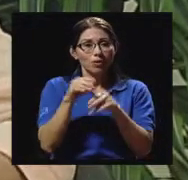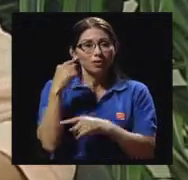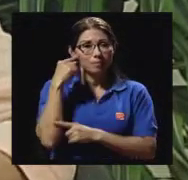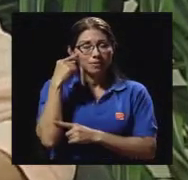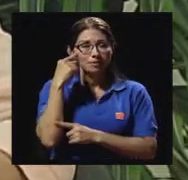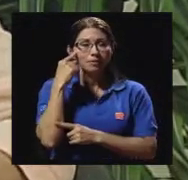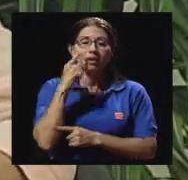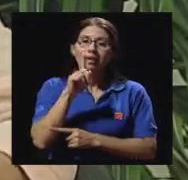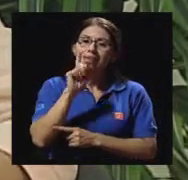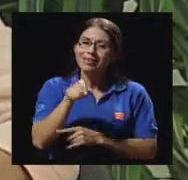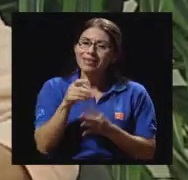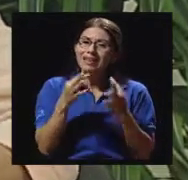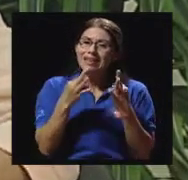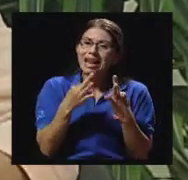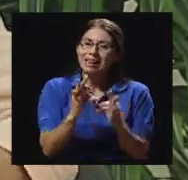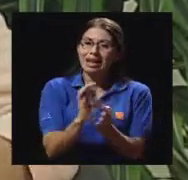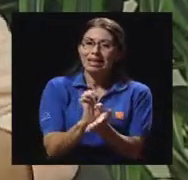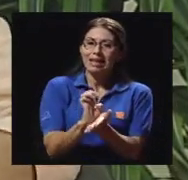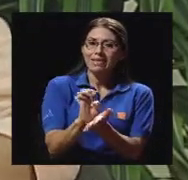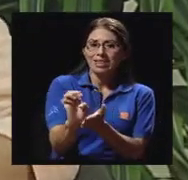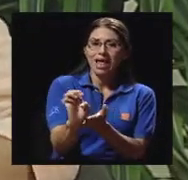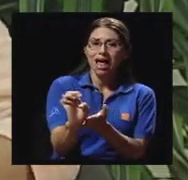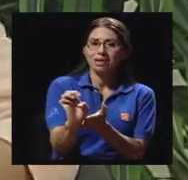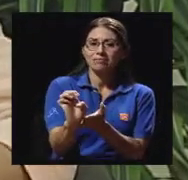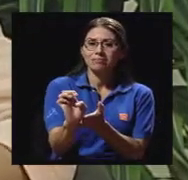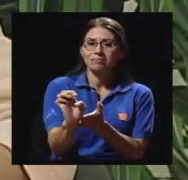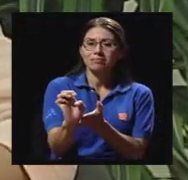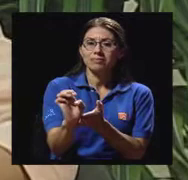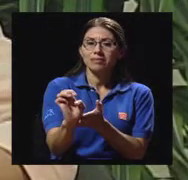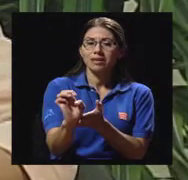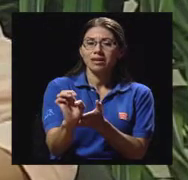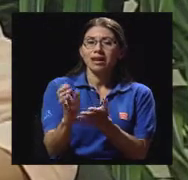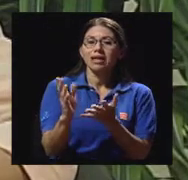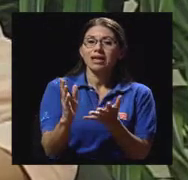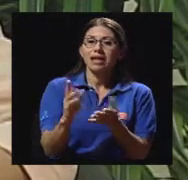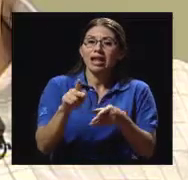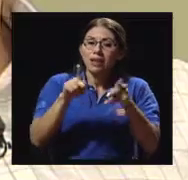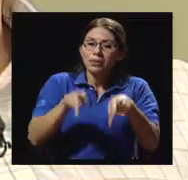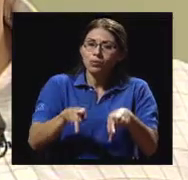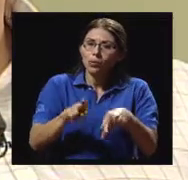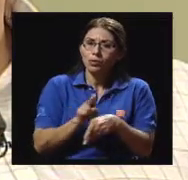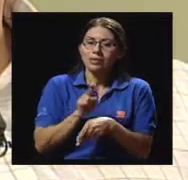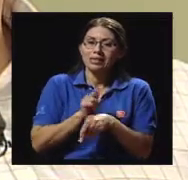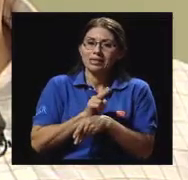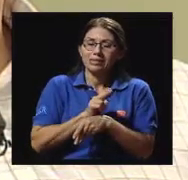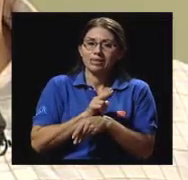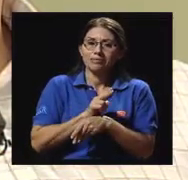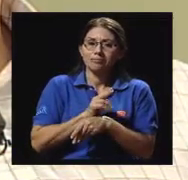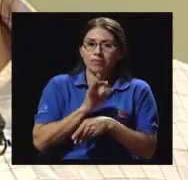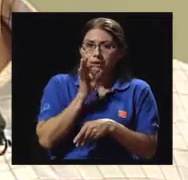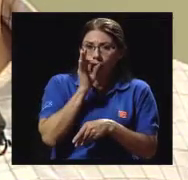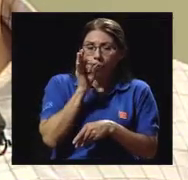pensar que hay que tratar de evitar al máximo el inicio temprano del consumo. O sea, las familias tienen que saber que